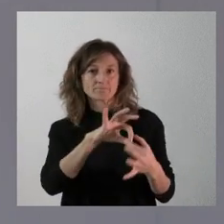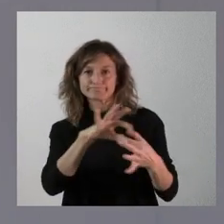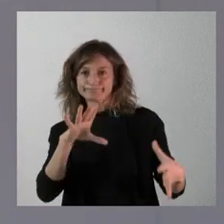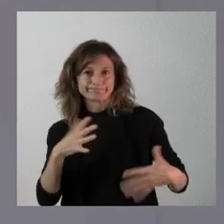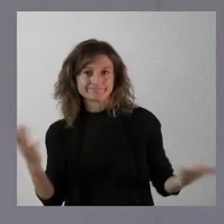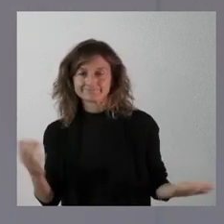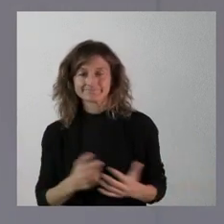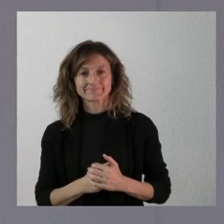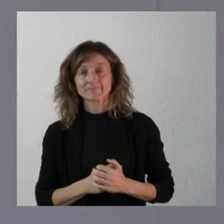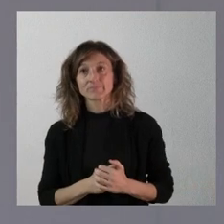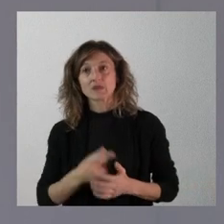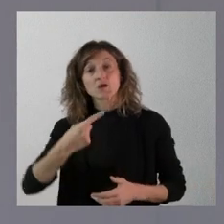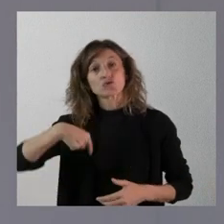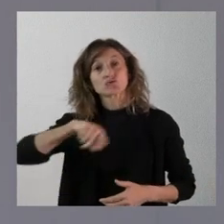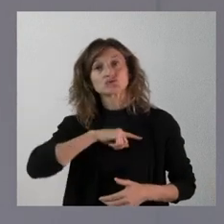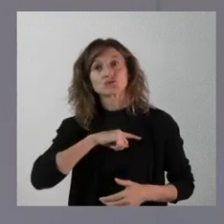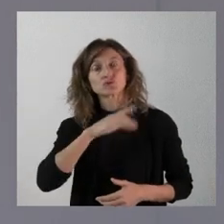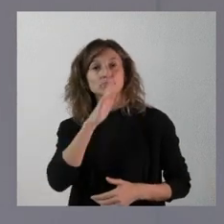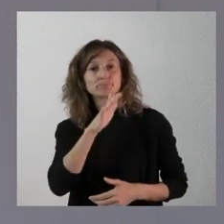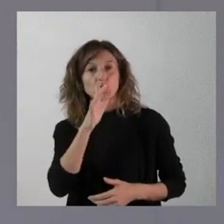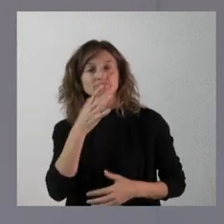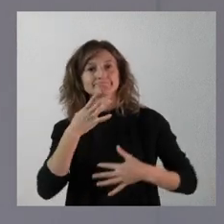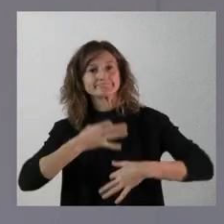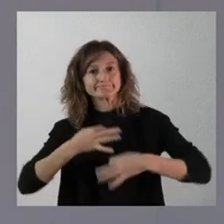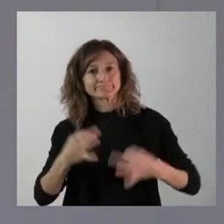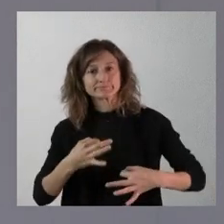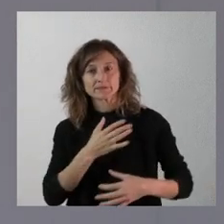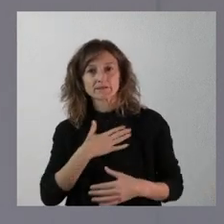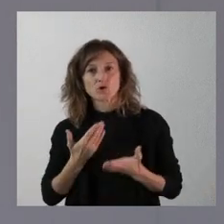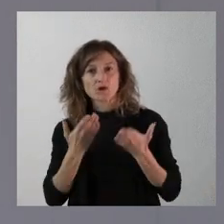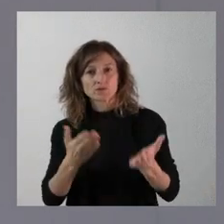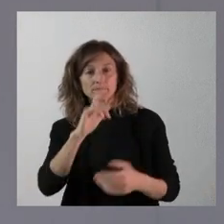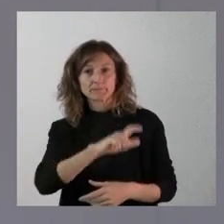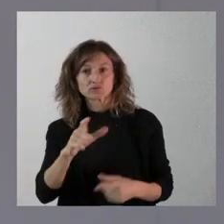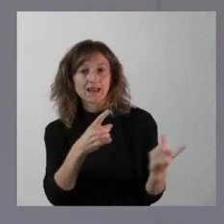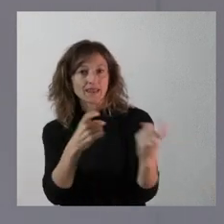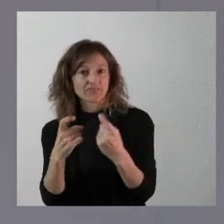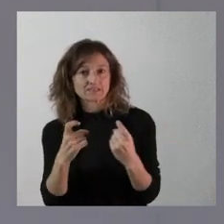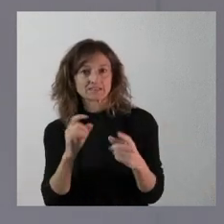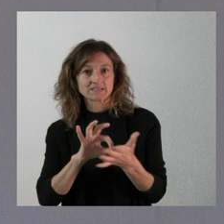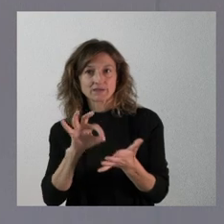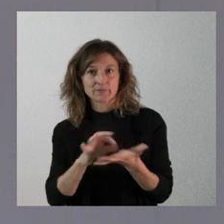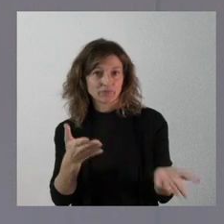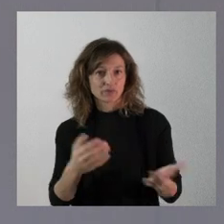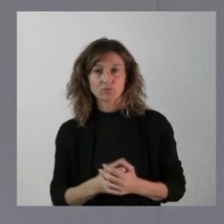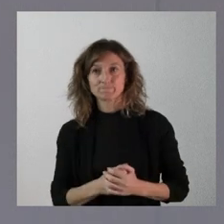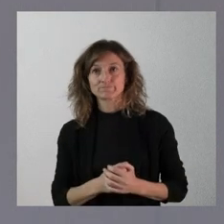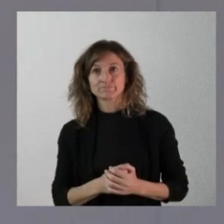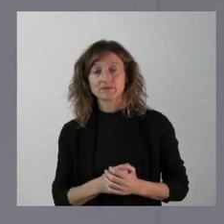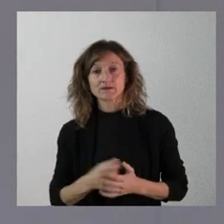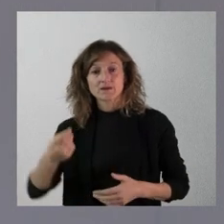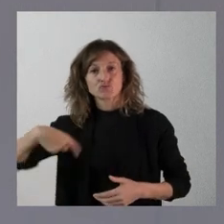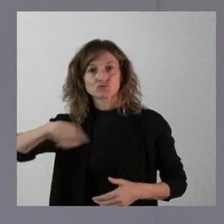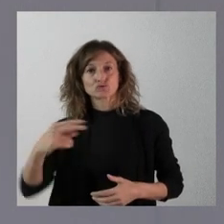deje de haberlas nosotros tiene que ver con una convicción que tenemos de ayudar a la gente que necesita este servicio por tanto no verán en nosotros